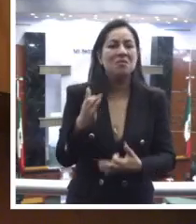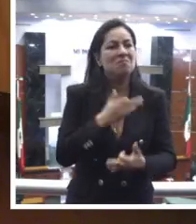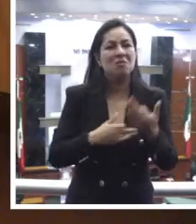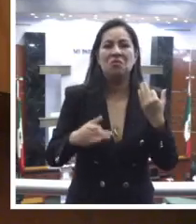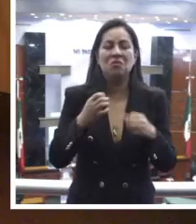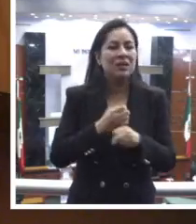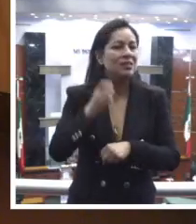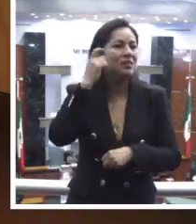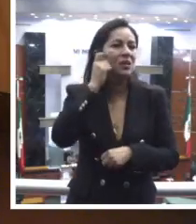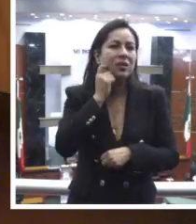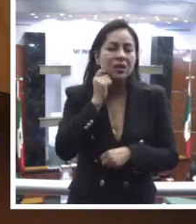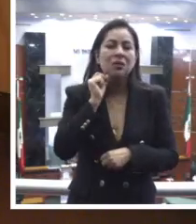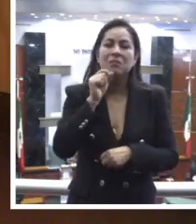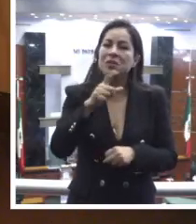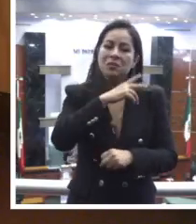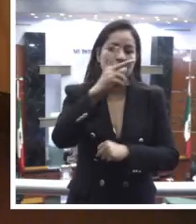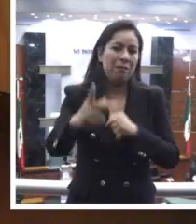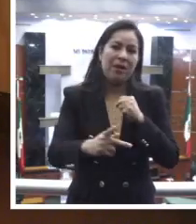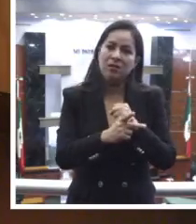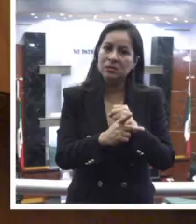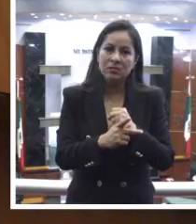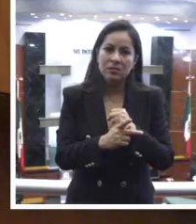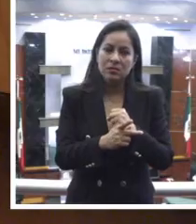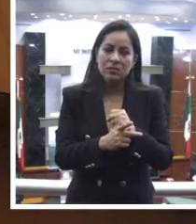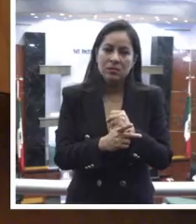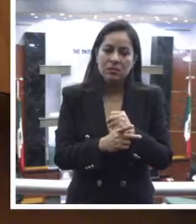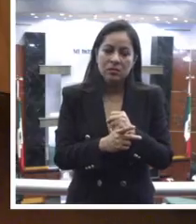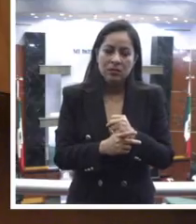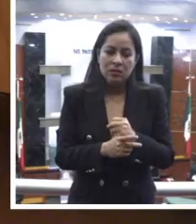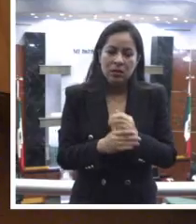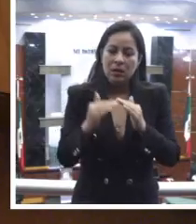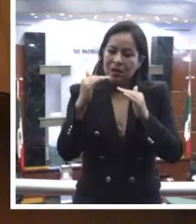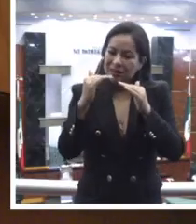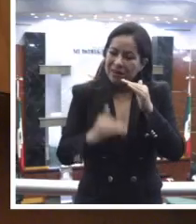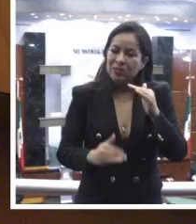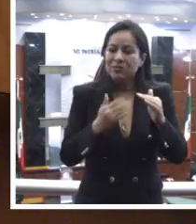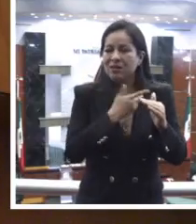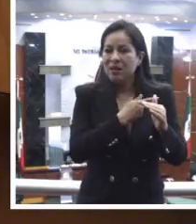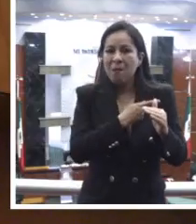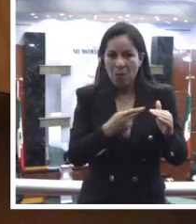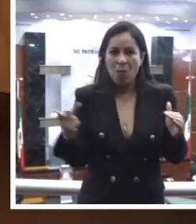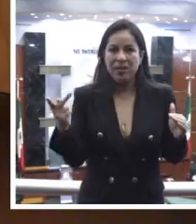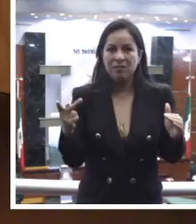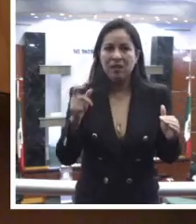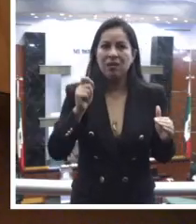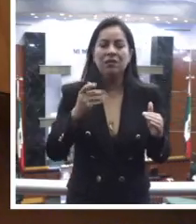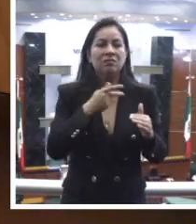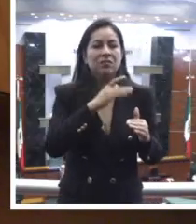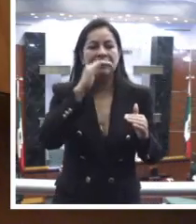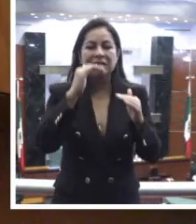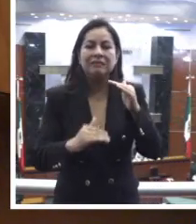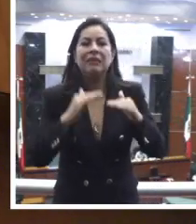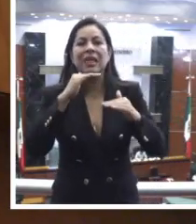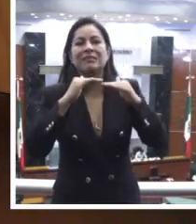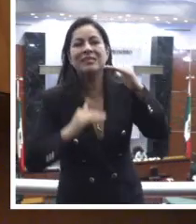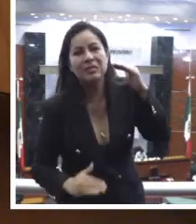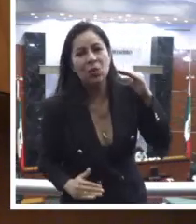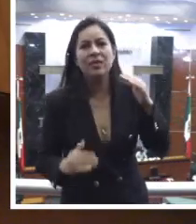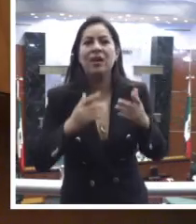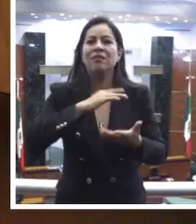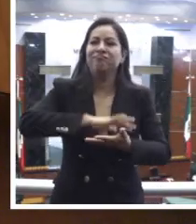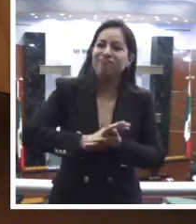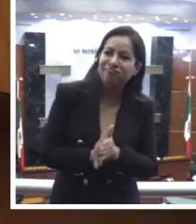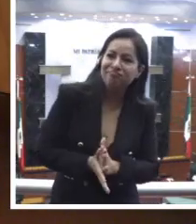estado y de, también de nuestro país. Reducir la pobreza significa reducir las desigualdades, reducir la